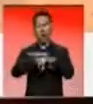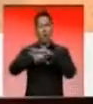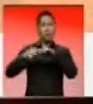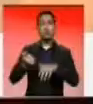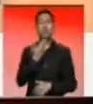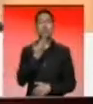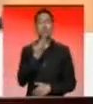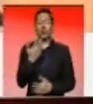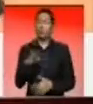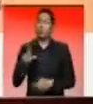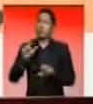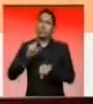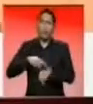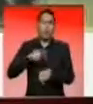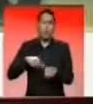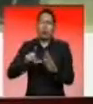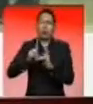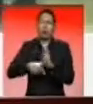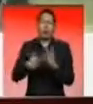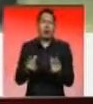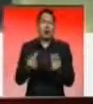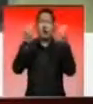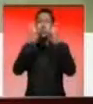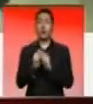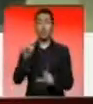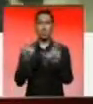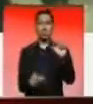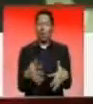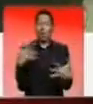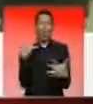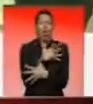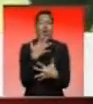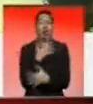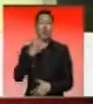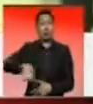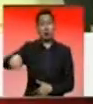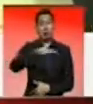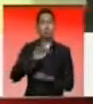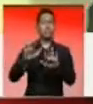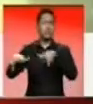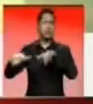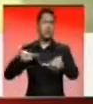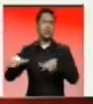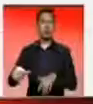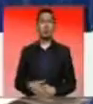en pocos minutos en medio del pánico de los usuarios que estaban en el lugar.